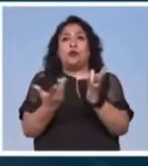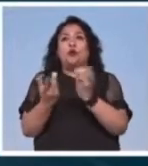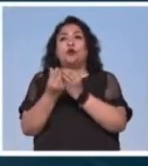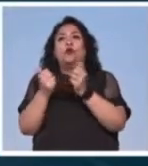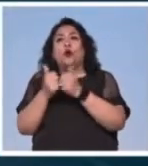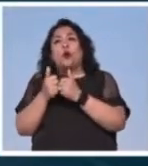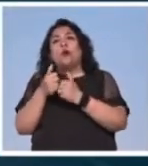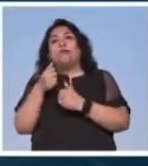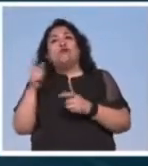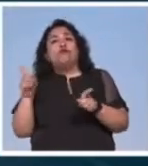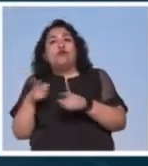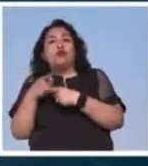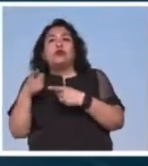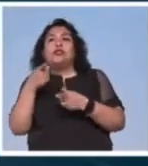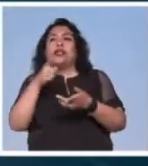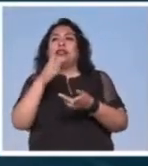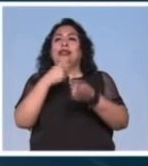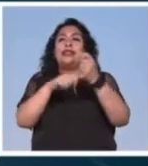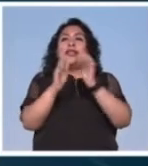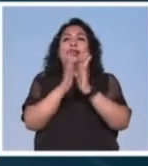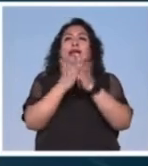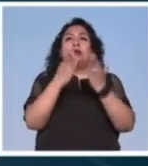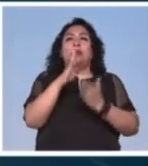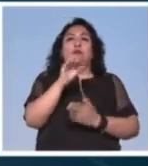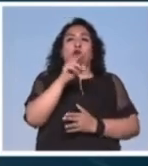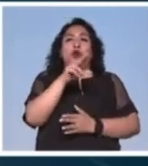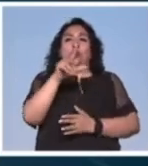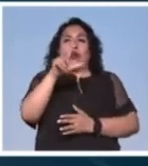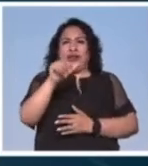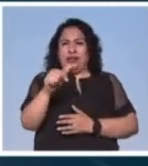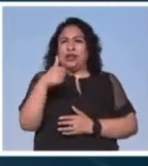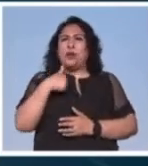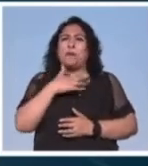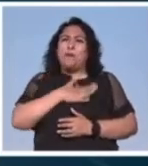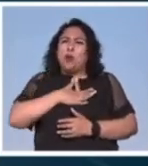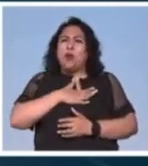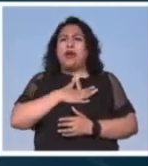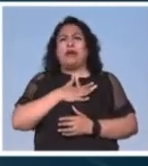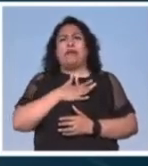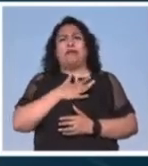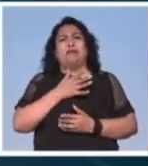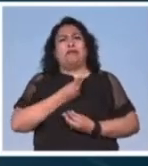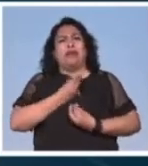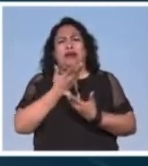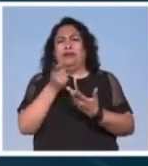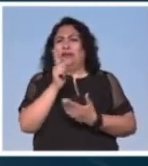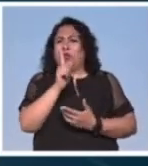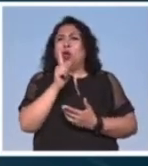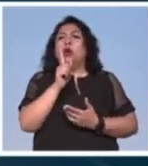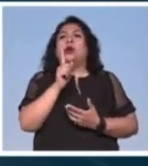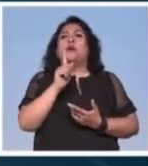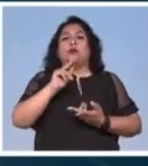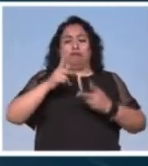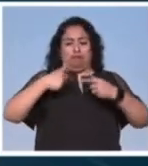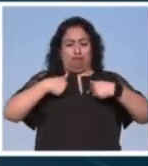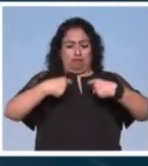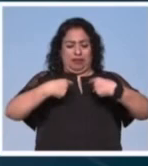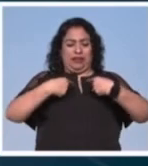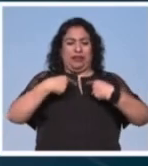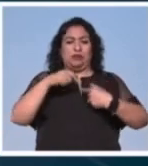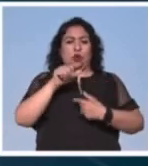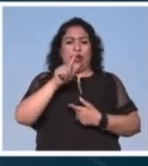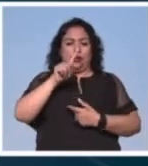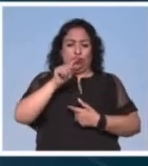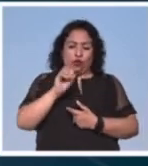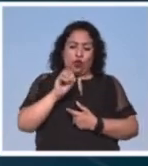recital a cargo del autor en la librería Bonilla. Yo no diría un poema erótico, sino más bien un poema autoerótico, porque es un